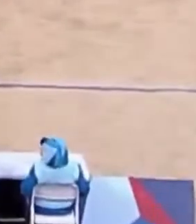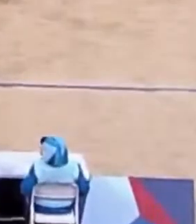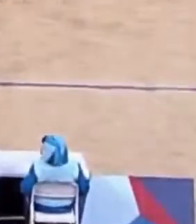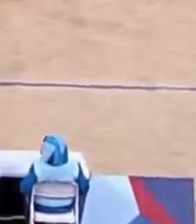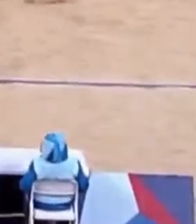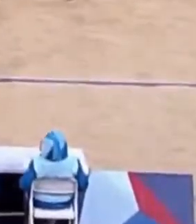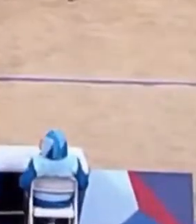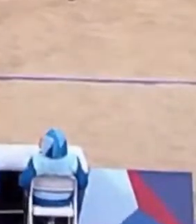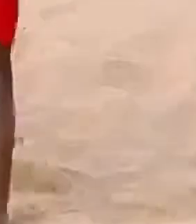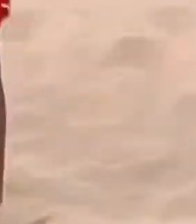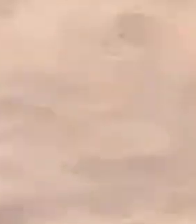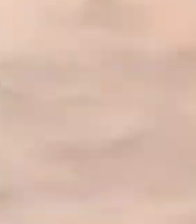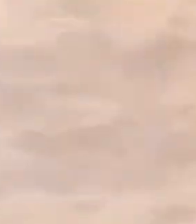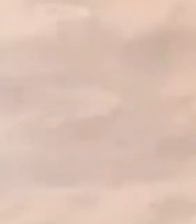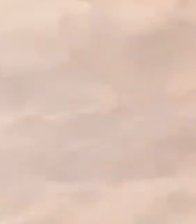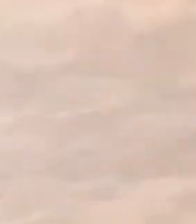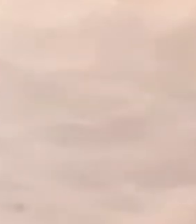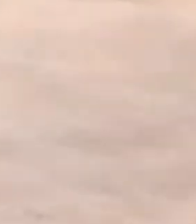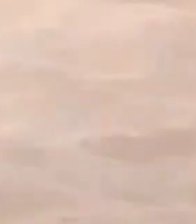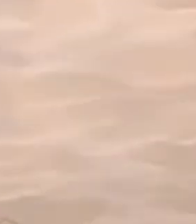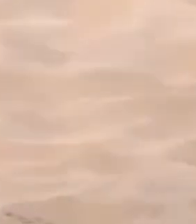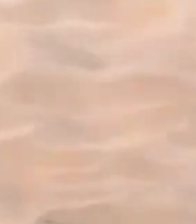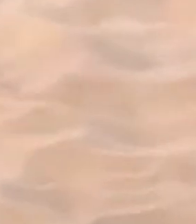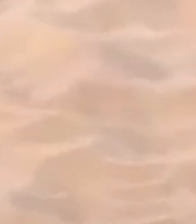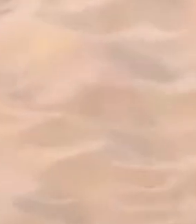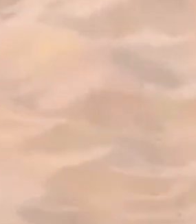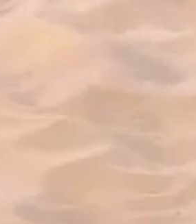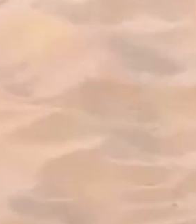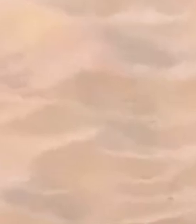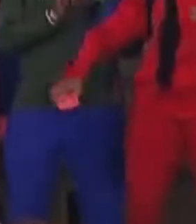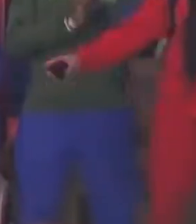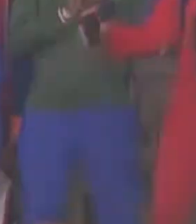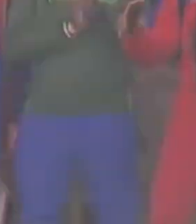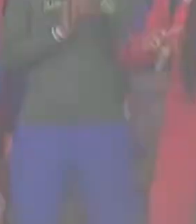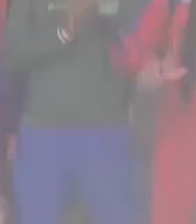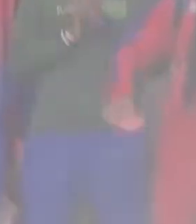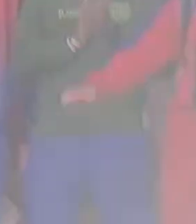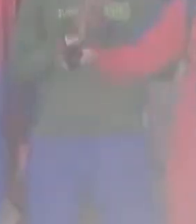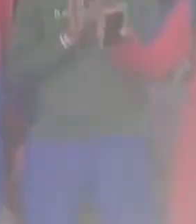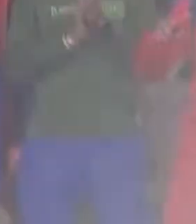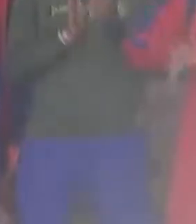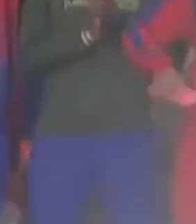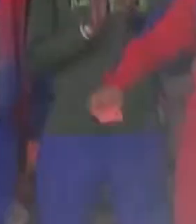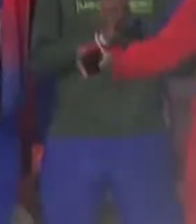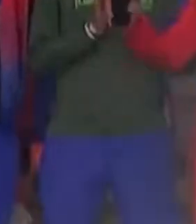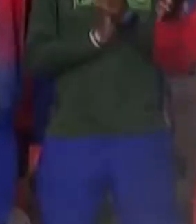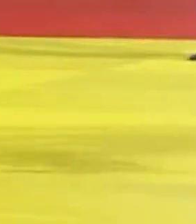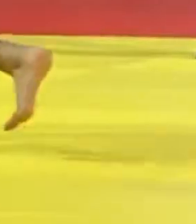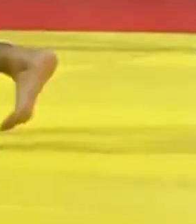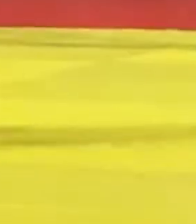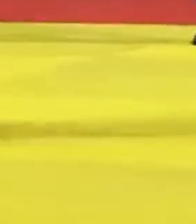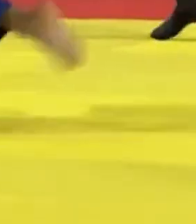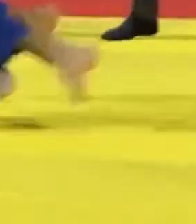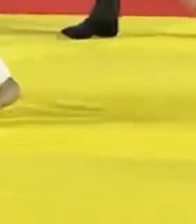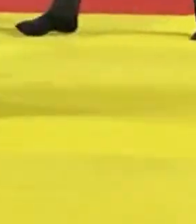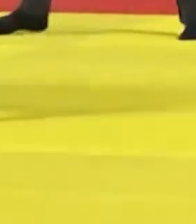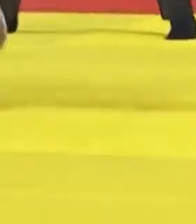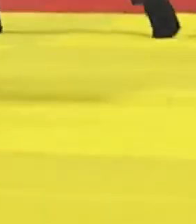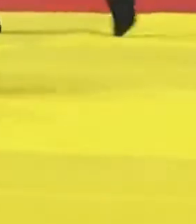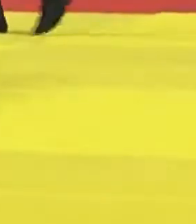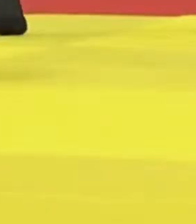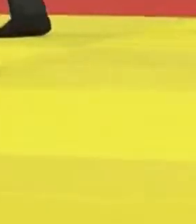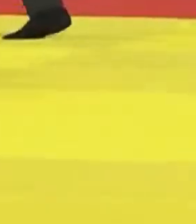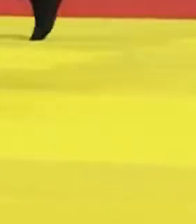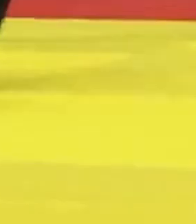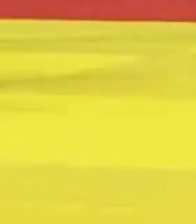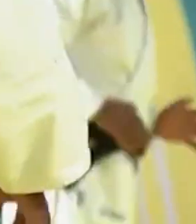Chirrin, chirrin. Cuba arrasa, barre y se va a la final. Tienes que haber vivido en Cuba